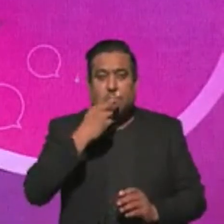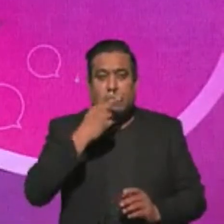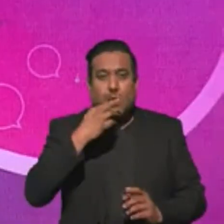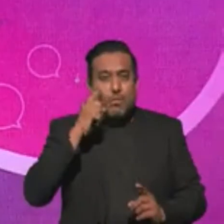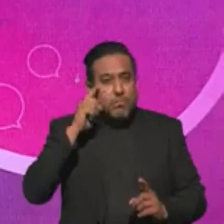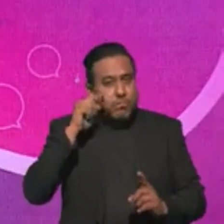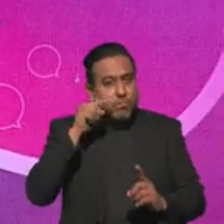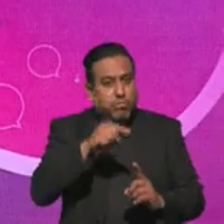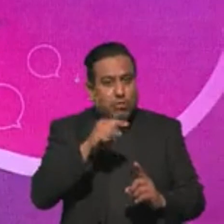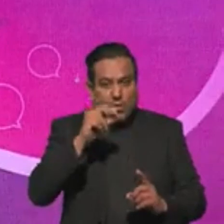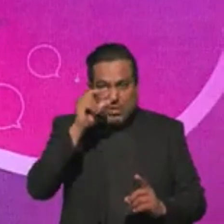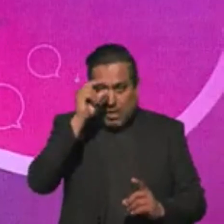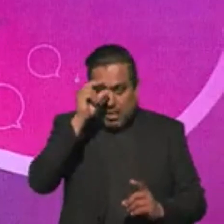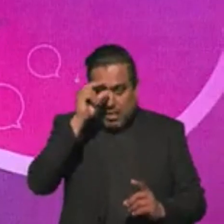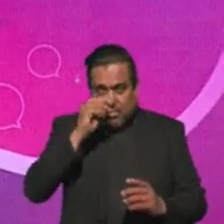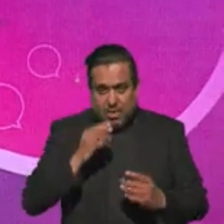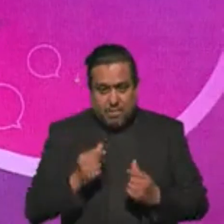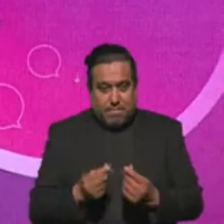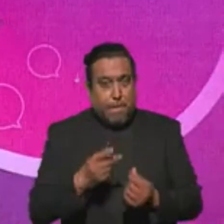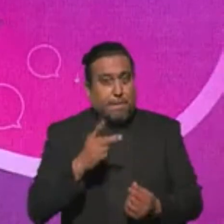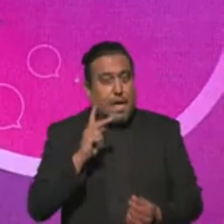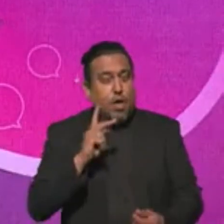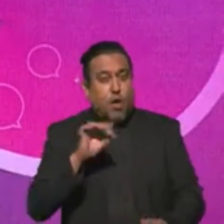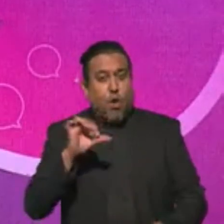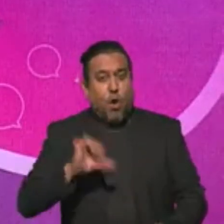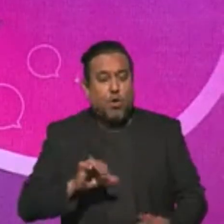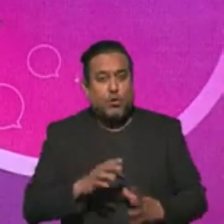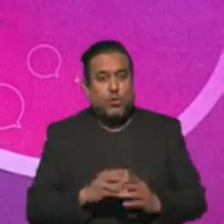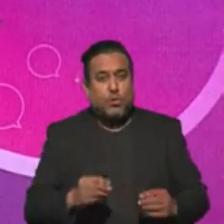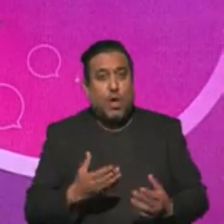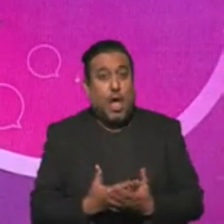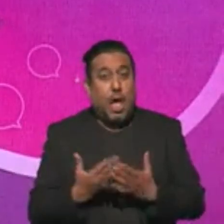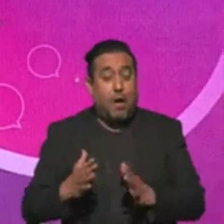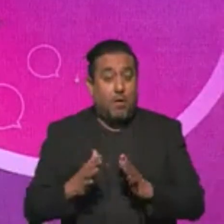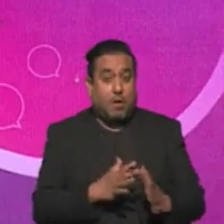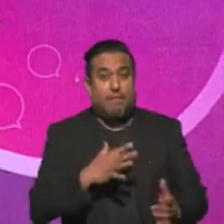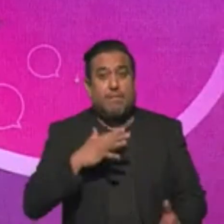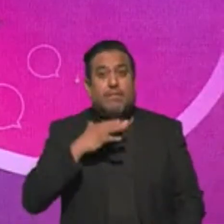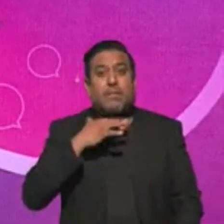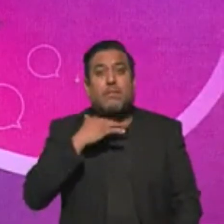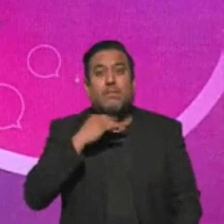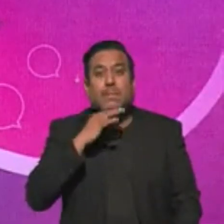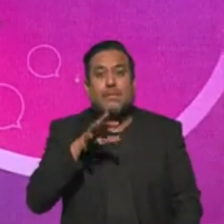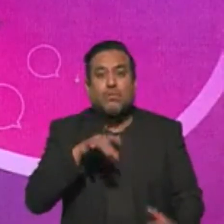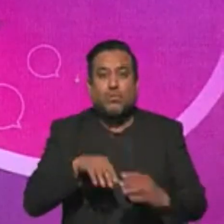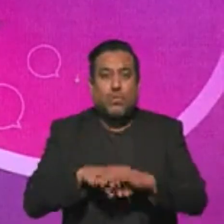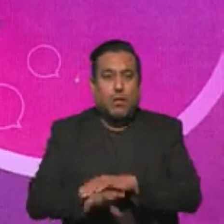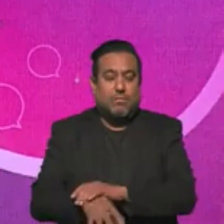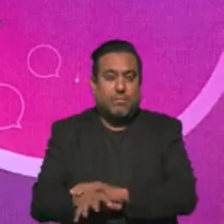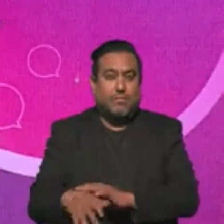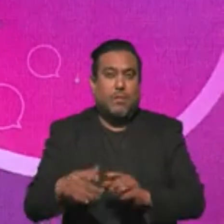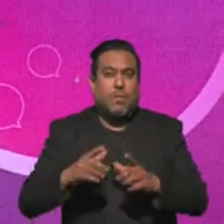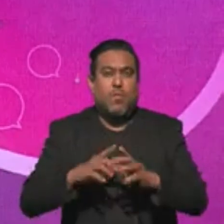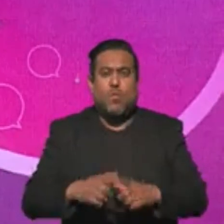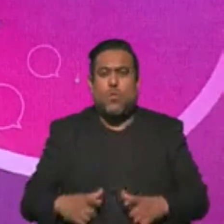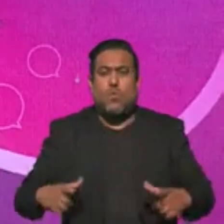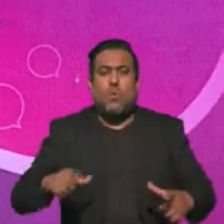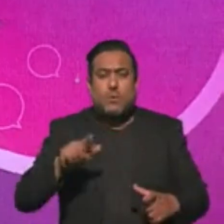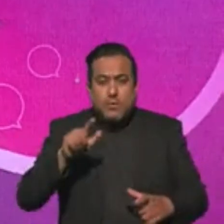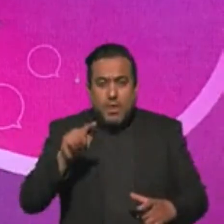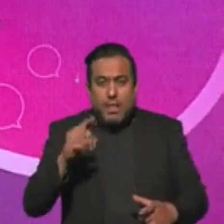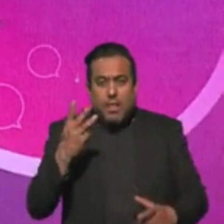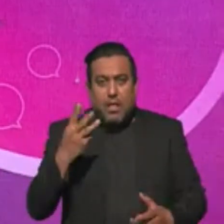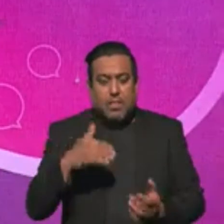pero de manera inmediata el relleno sanitario tiene una superficie de más de 73 hectáreas